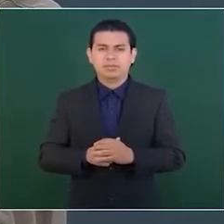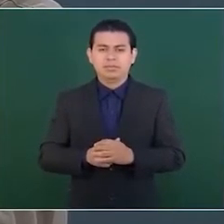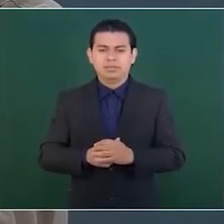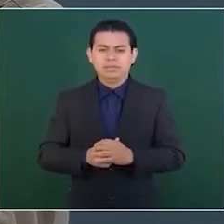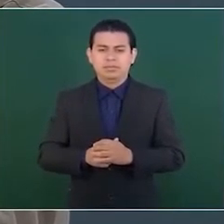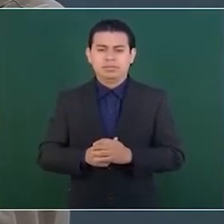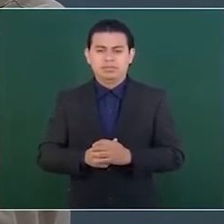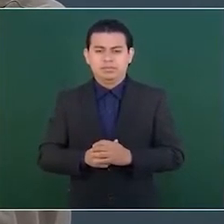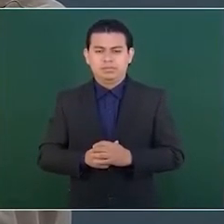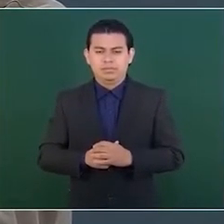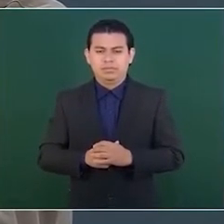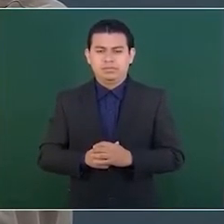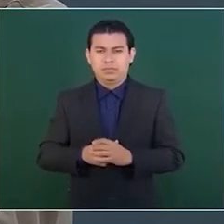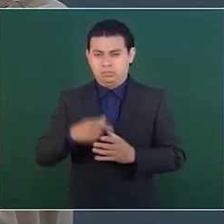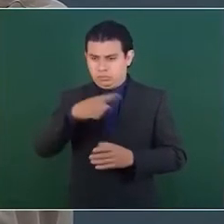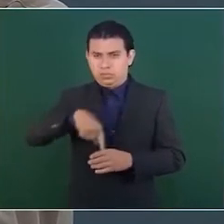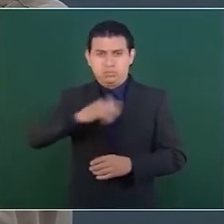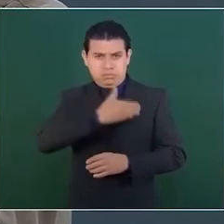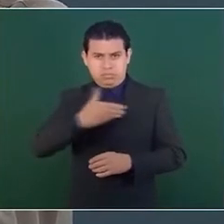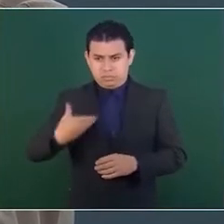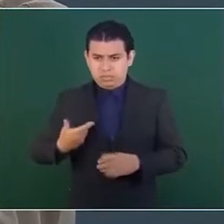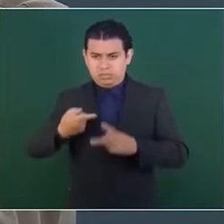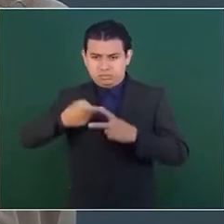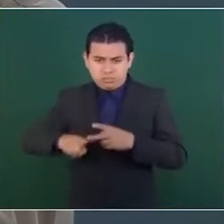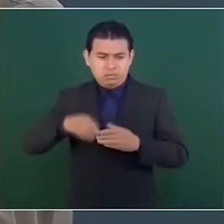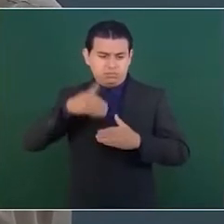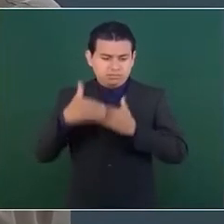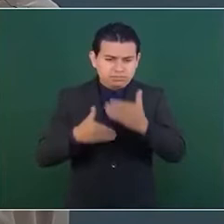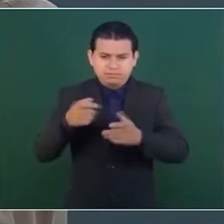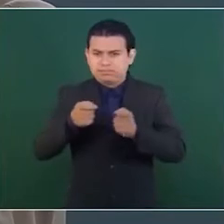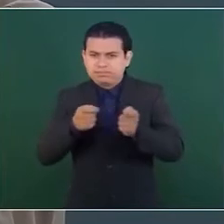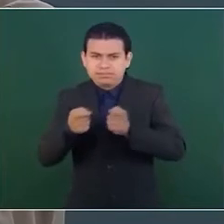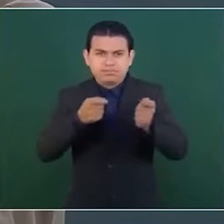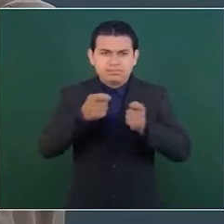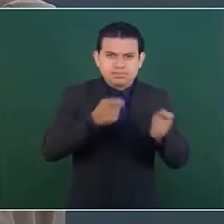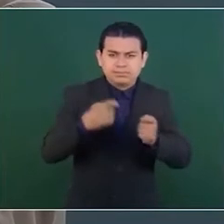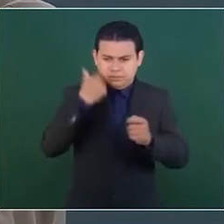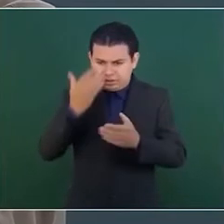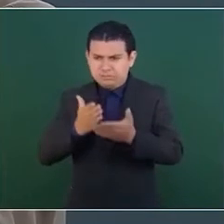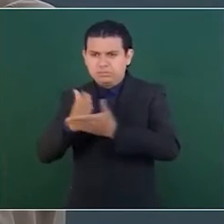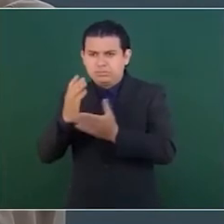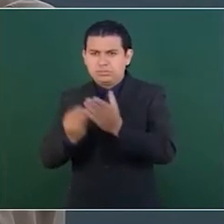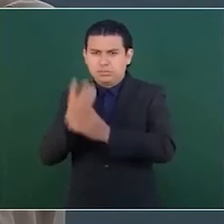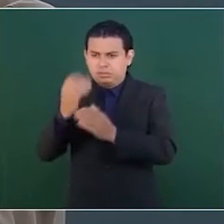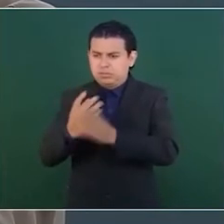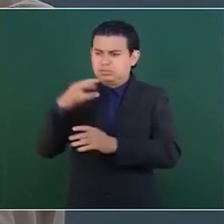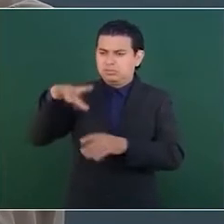Cuando llegamos al gobierno, procesaban las 6 refinerías